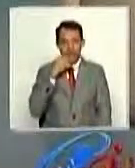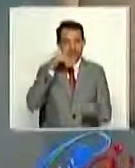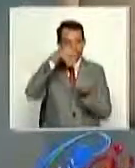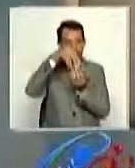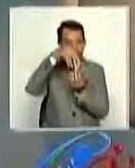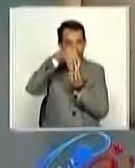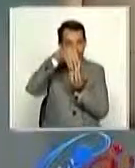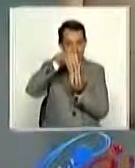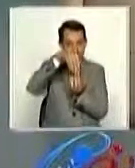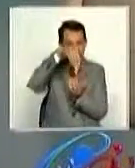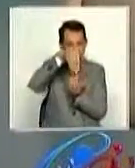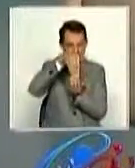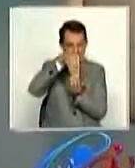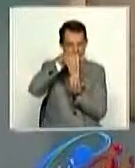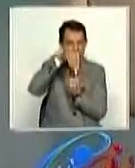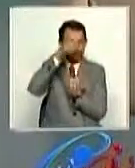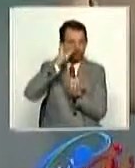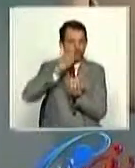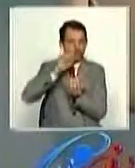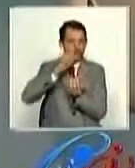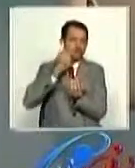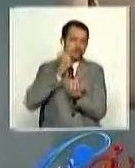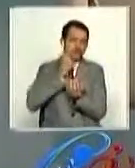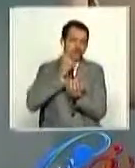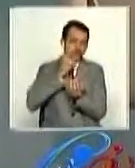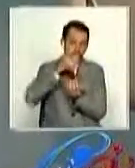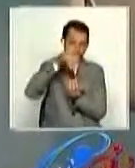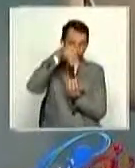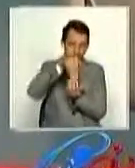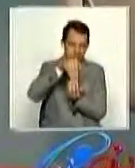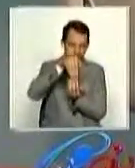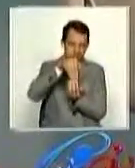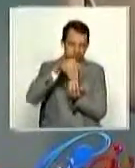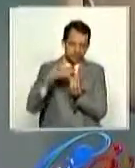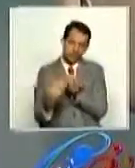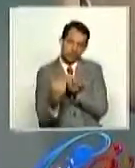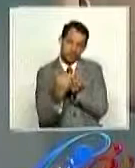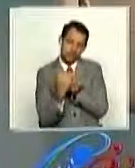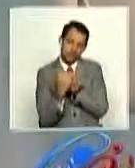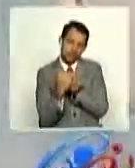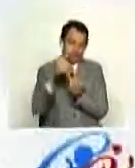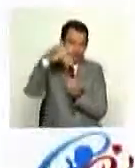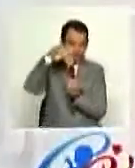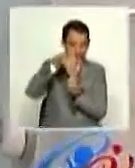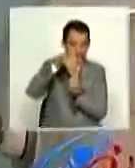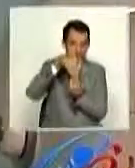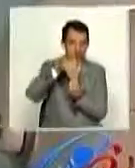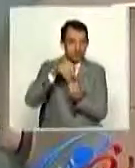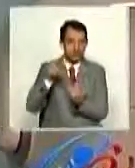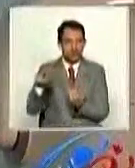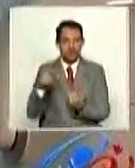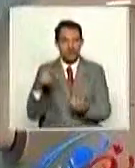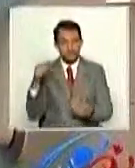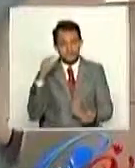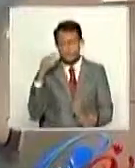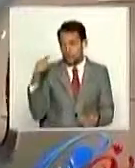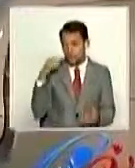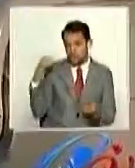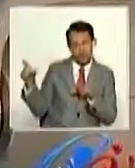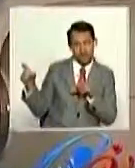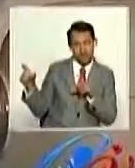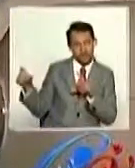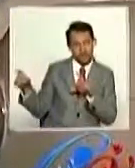Abre, cierra, trata de sostener ese algodón con el maxilar superior. Perfecto, en este momento entonces